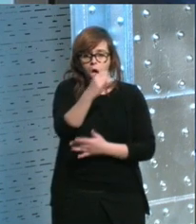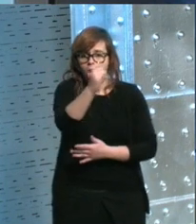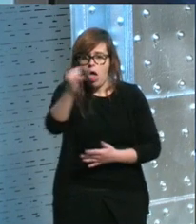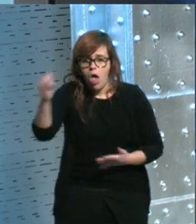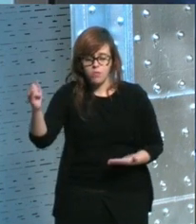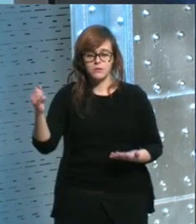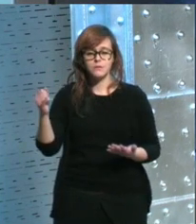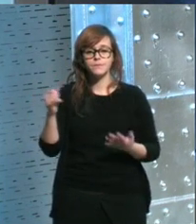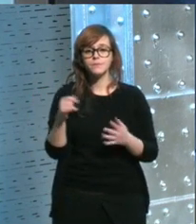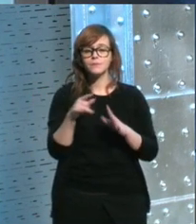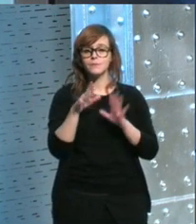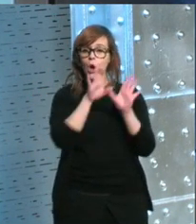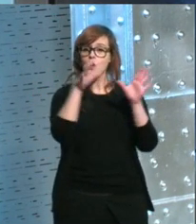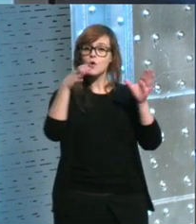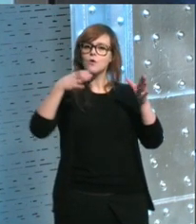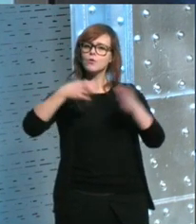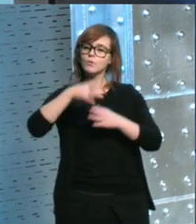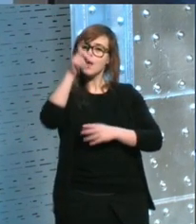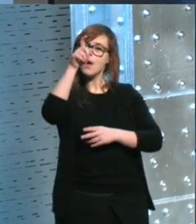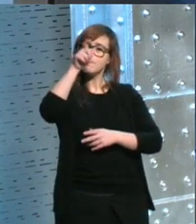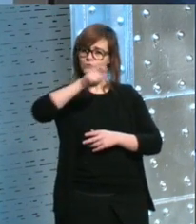El segundo grupo de gentes,